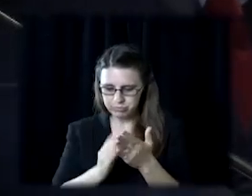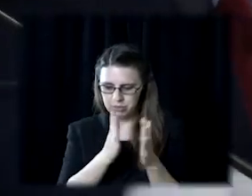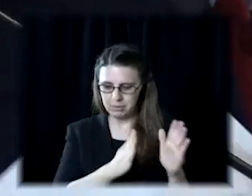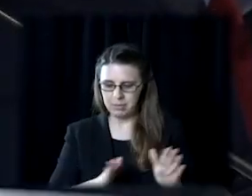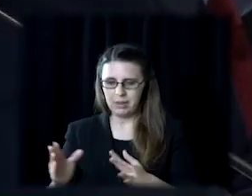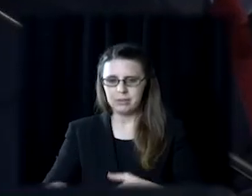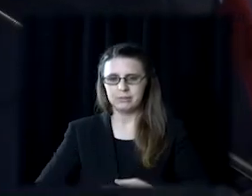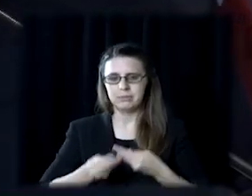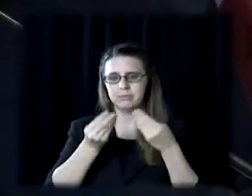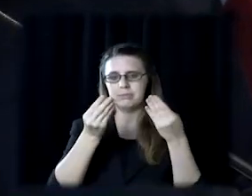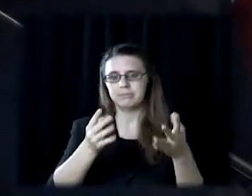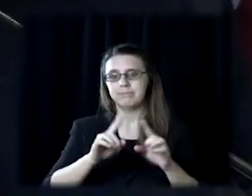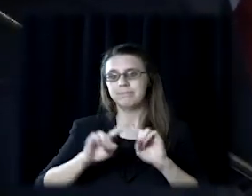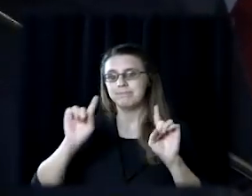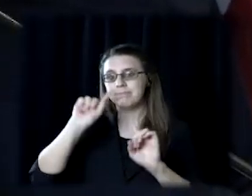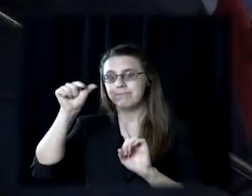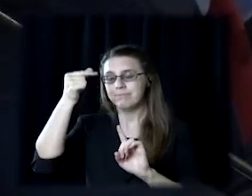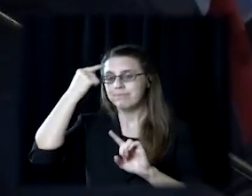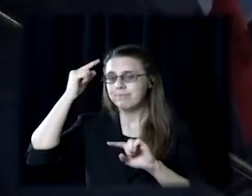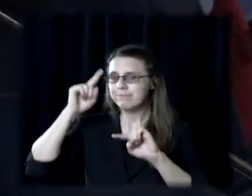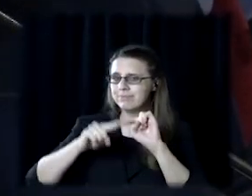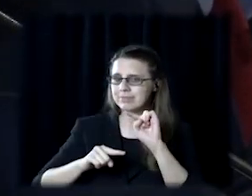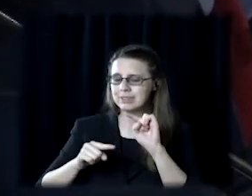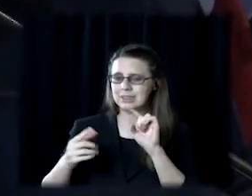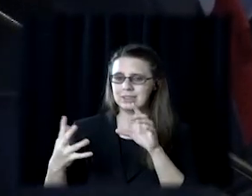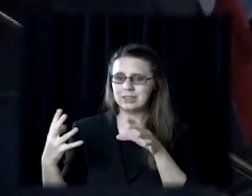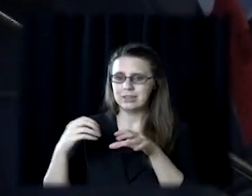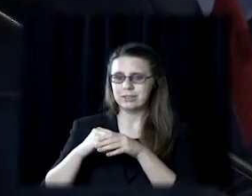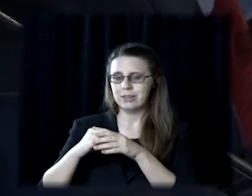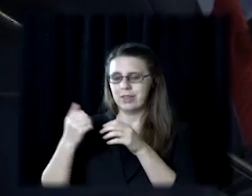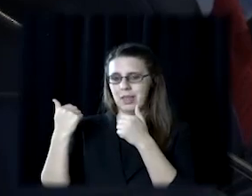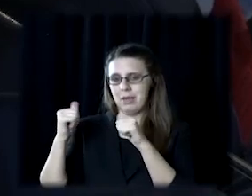beneficio de poder incluir la actividad de ingresos